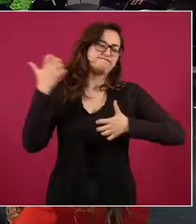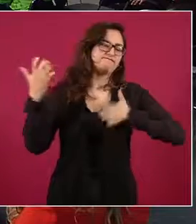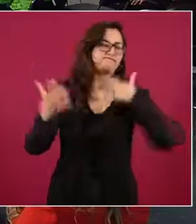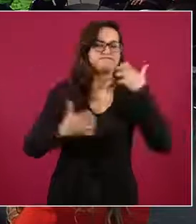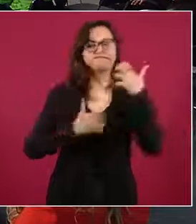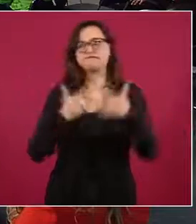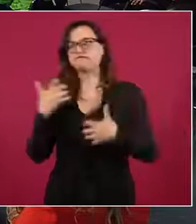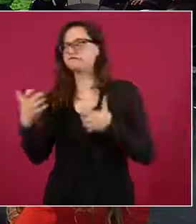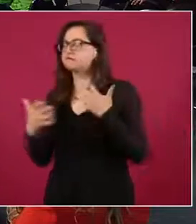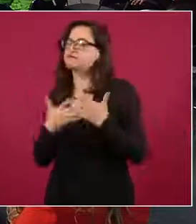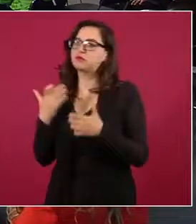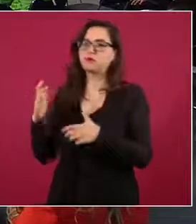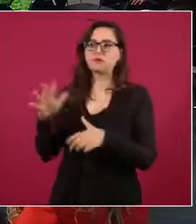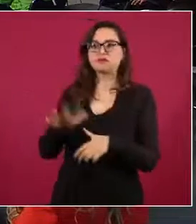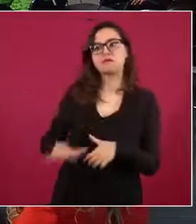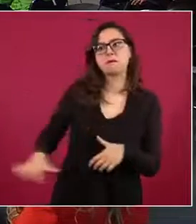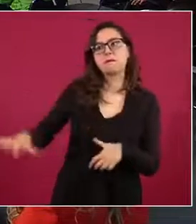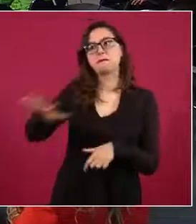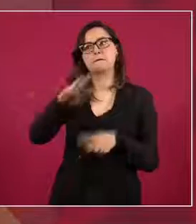tratar de